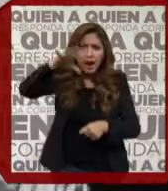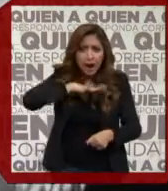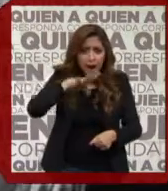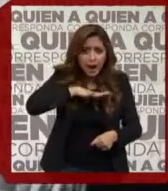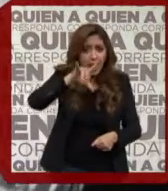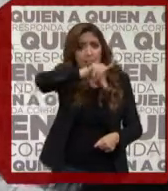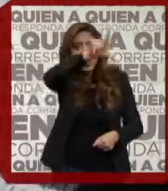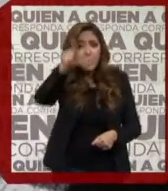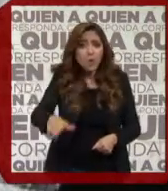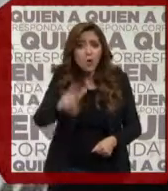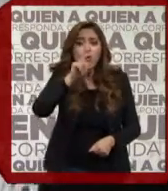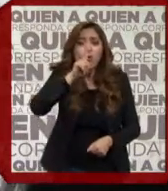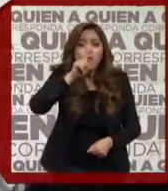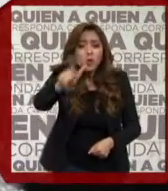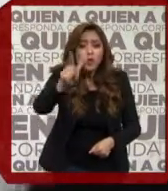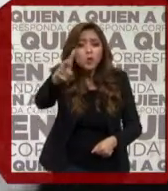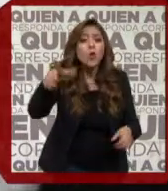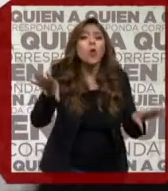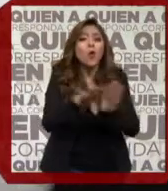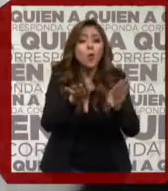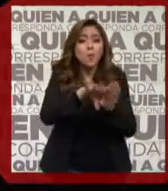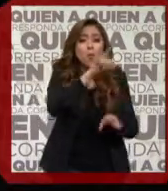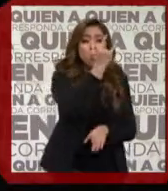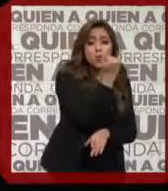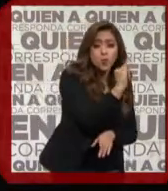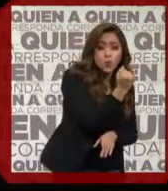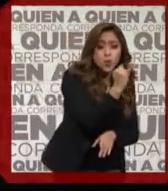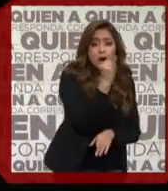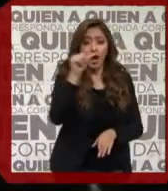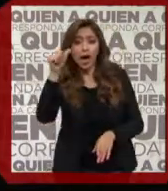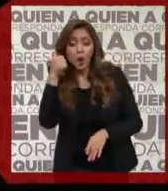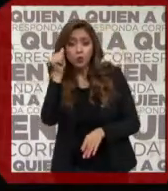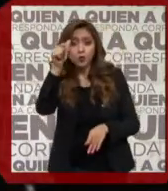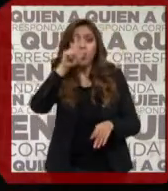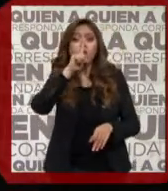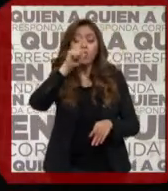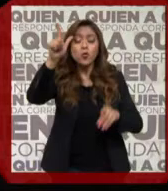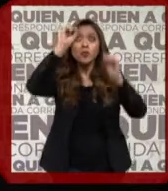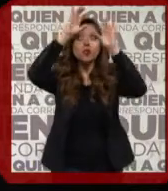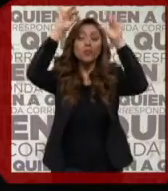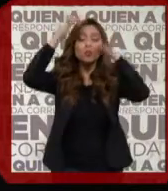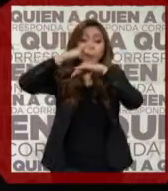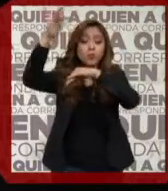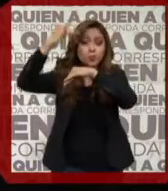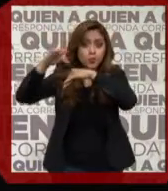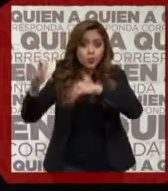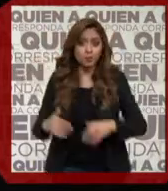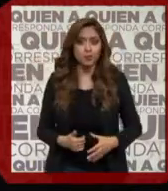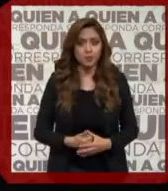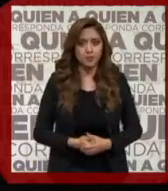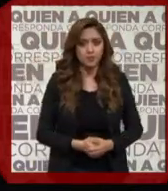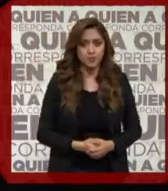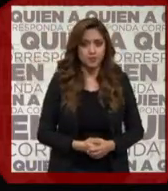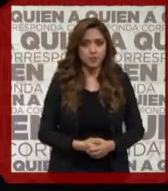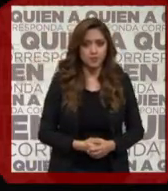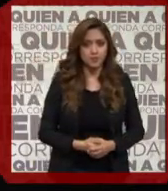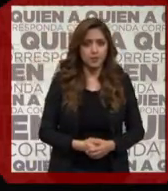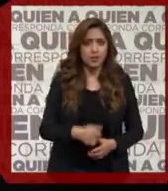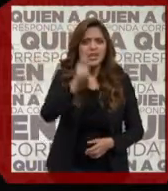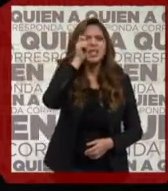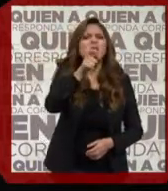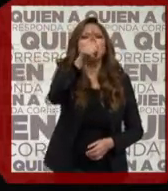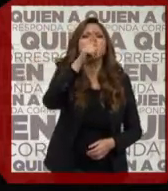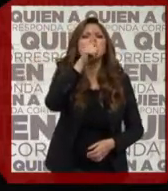luz únicamente se puede apreciar durante julio y agosto. La luciérnaga únicamente usa su luz para